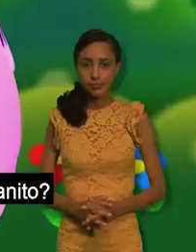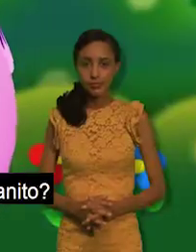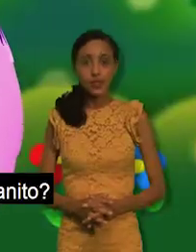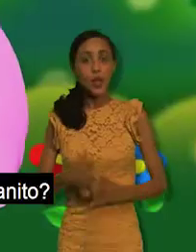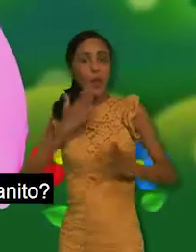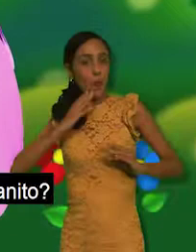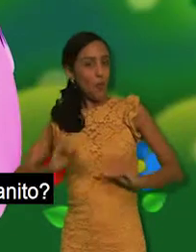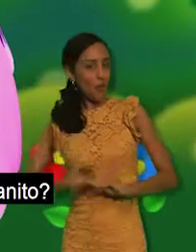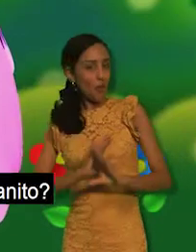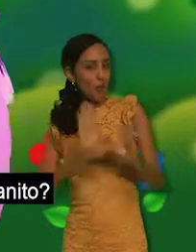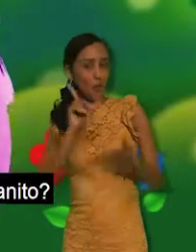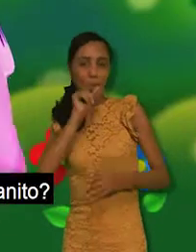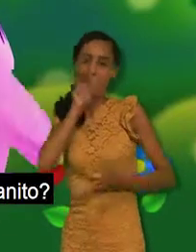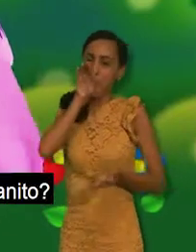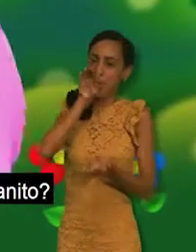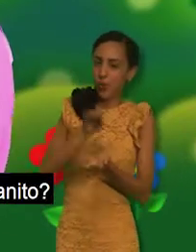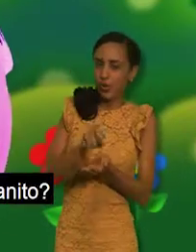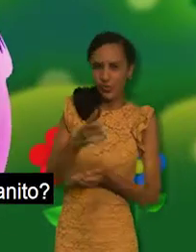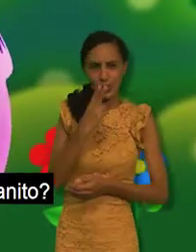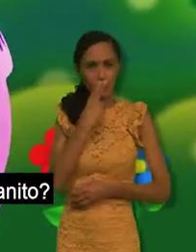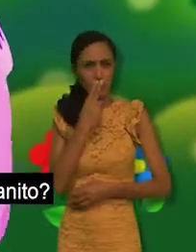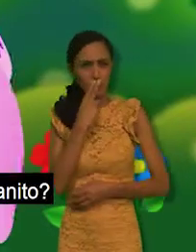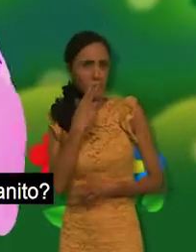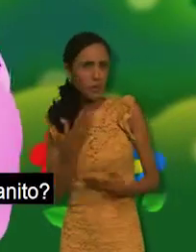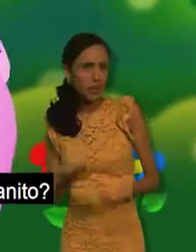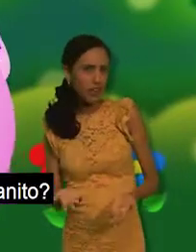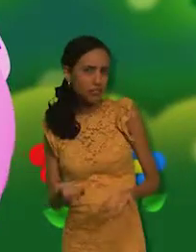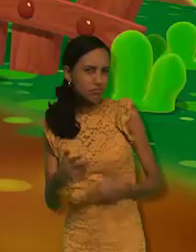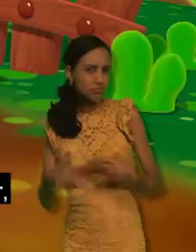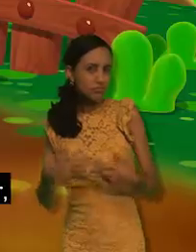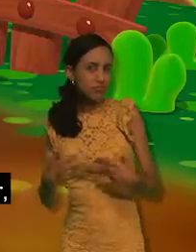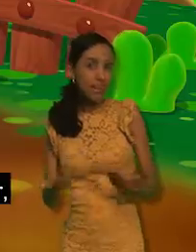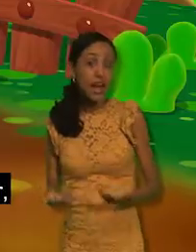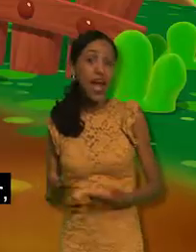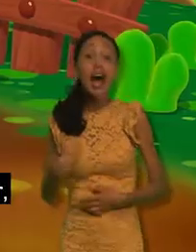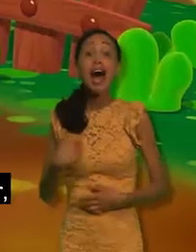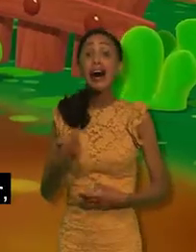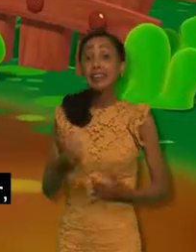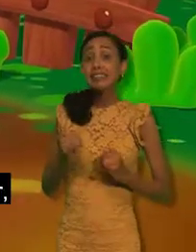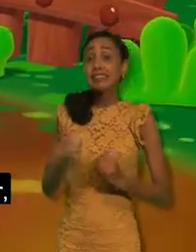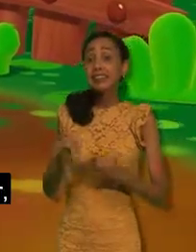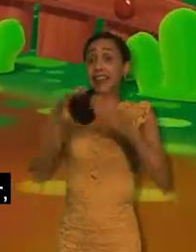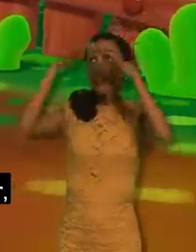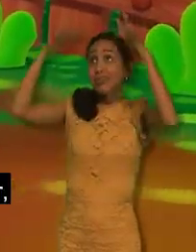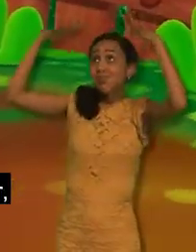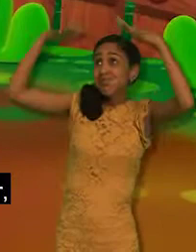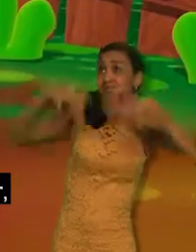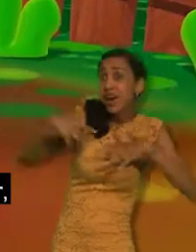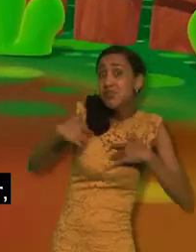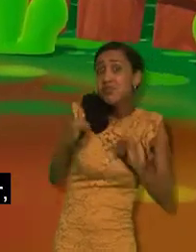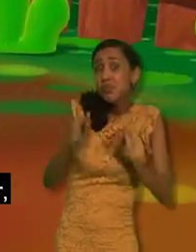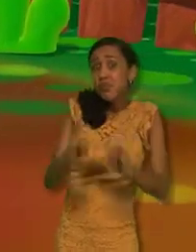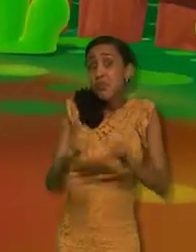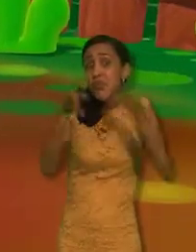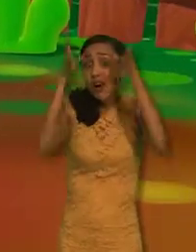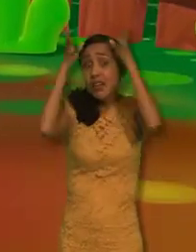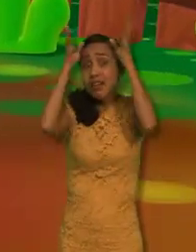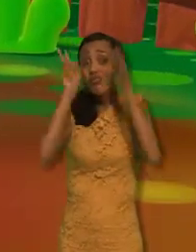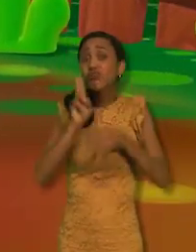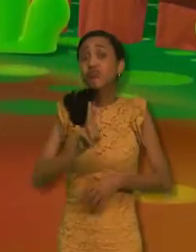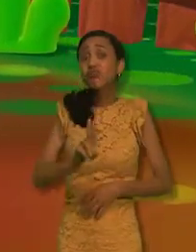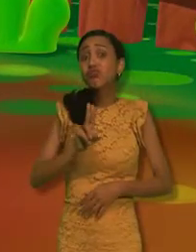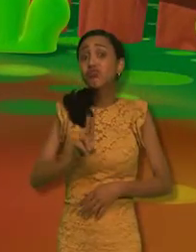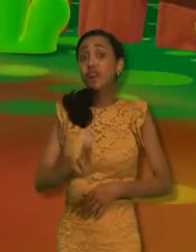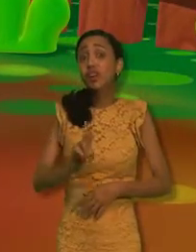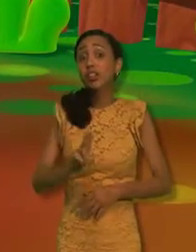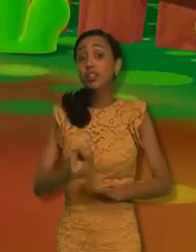¡Buenos días, Pollito Pito! ¿Dónde vas tan tempranito? ¡El cielo se va a caer y el rey lo debe saber! ¡Voy